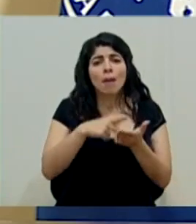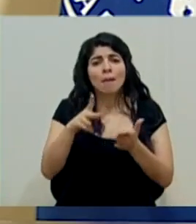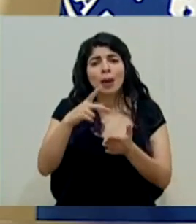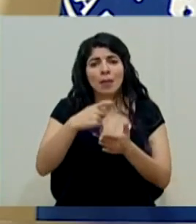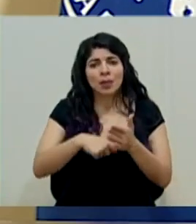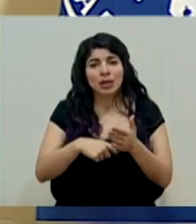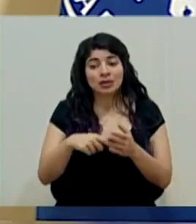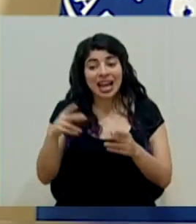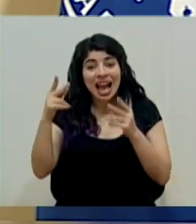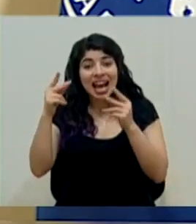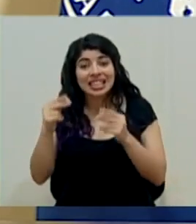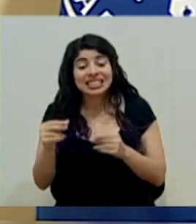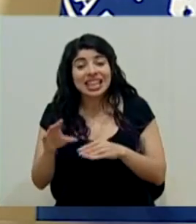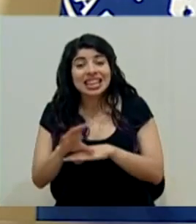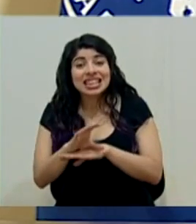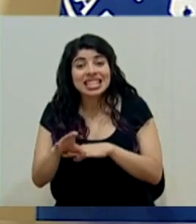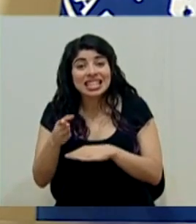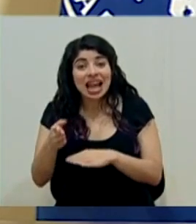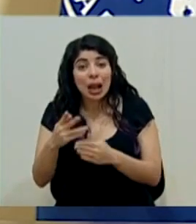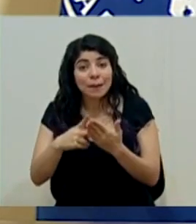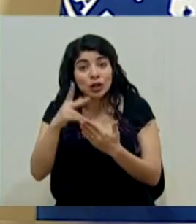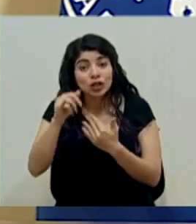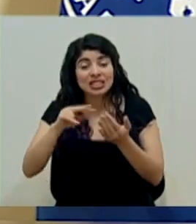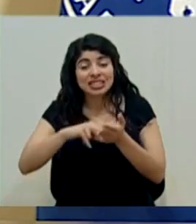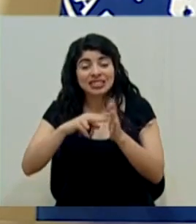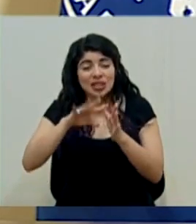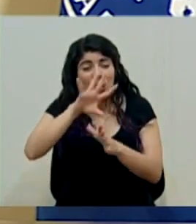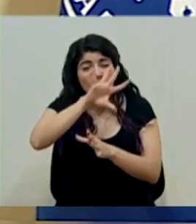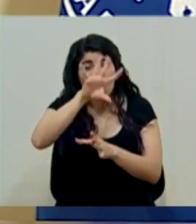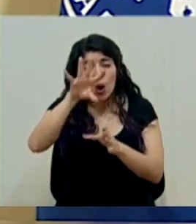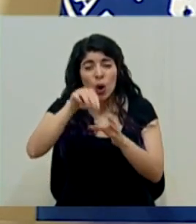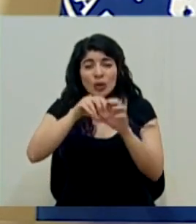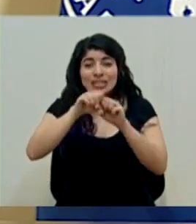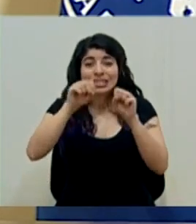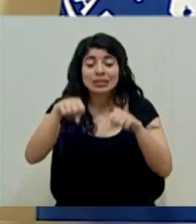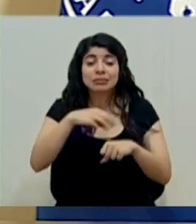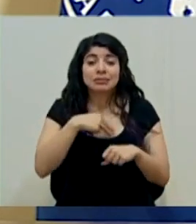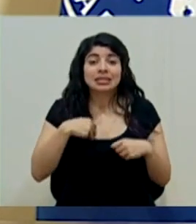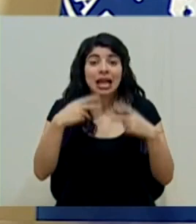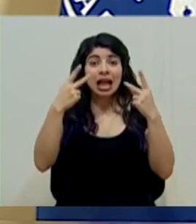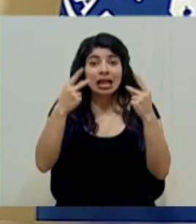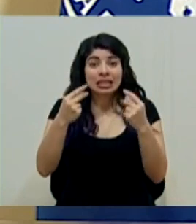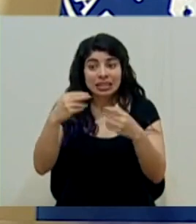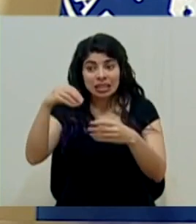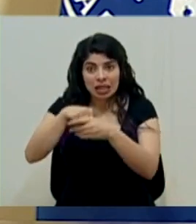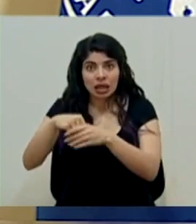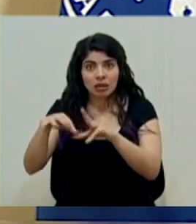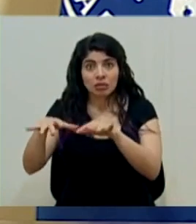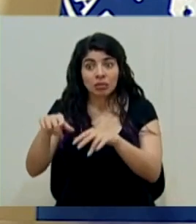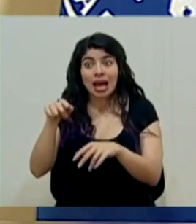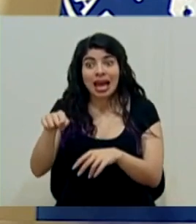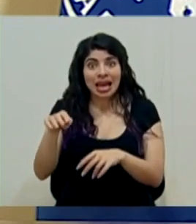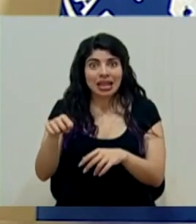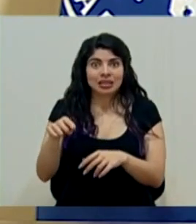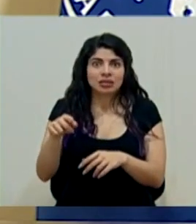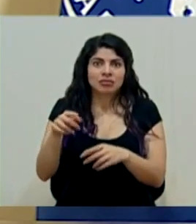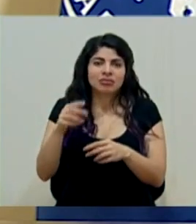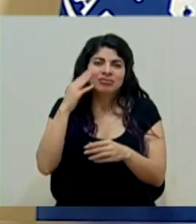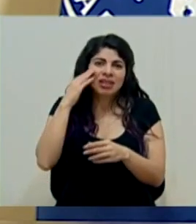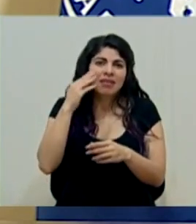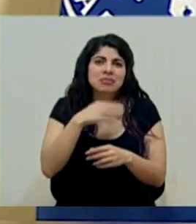Hacienda Digital, que es la digitalización y la interoperatividad de los sistemas de Hacienda, que vale decirlo, son